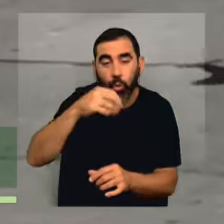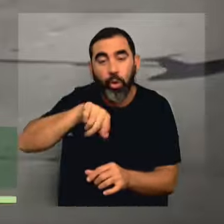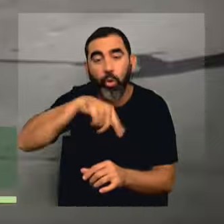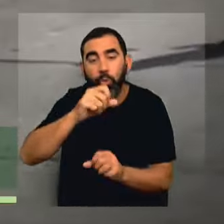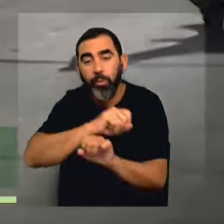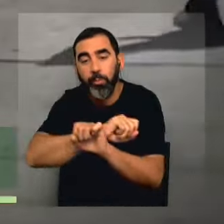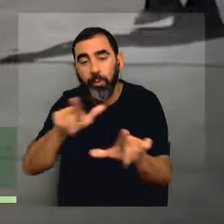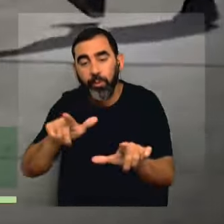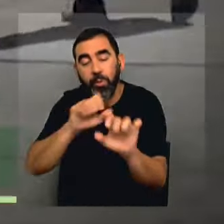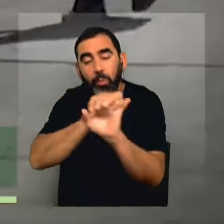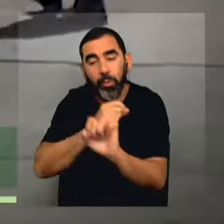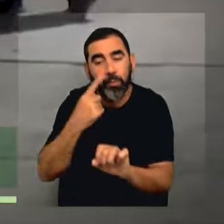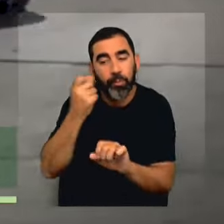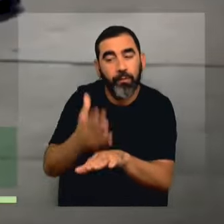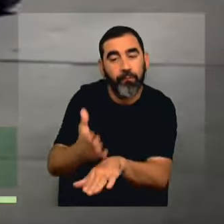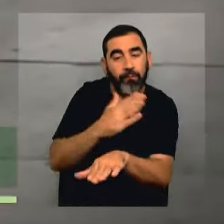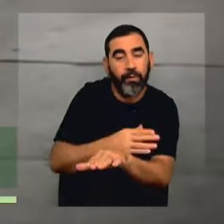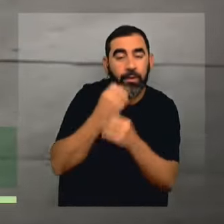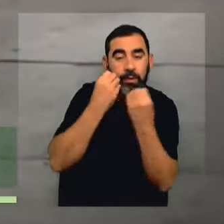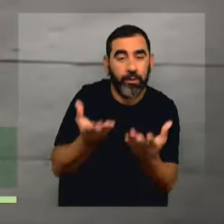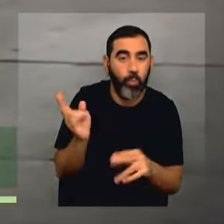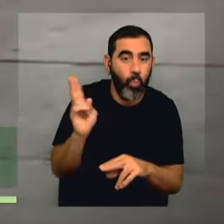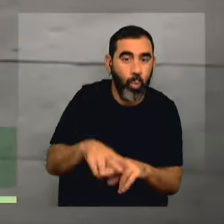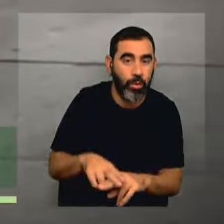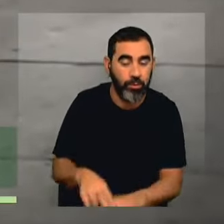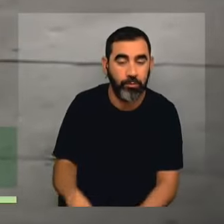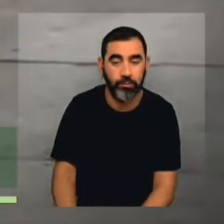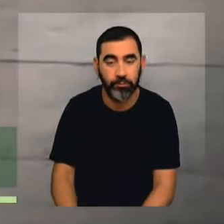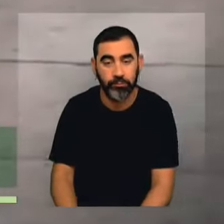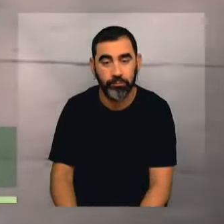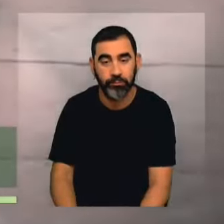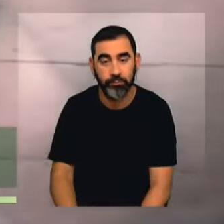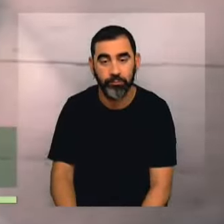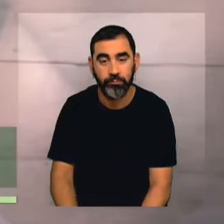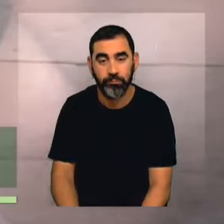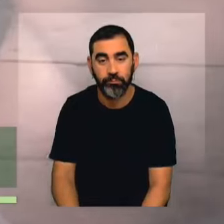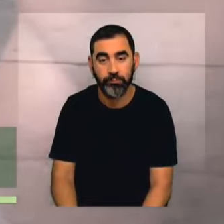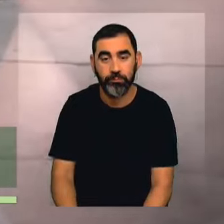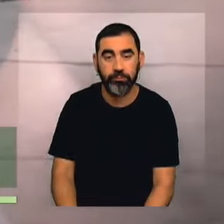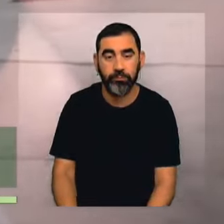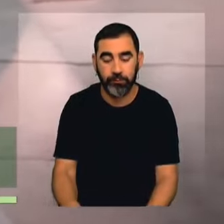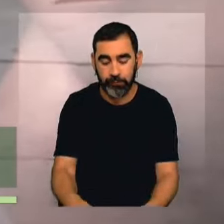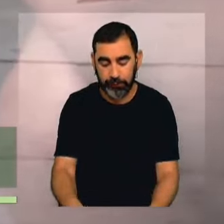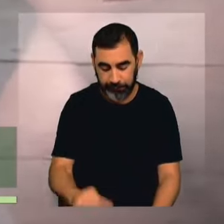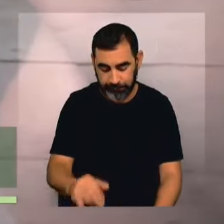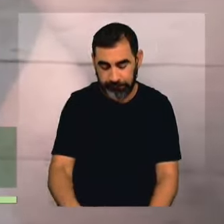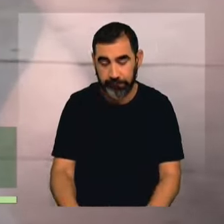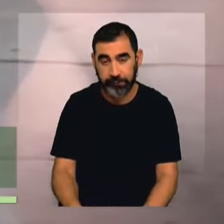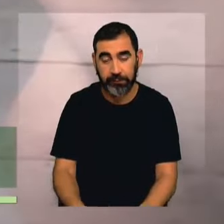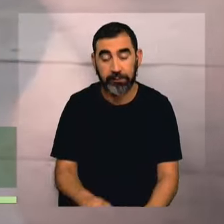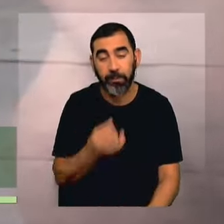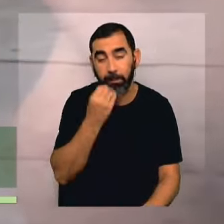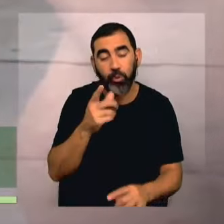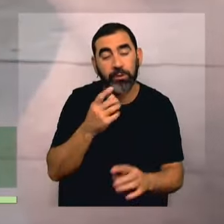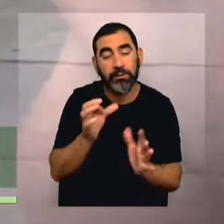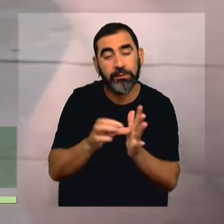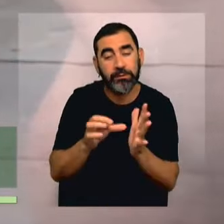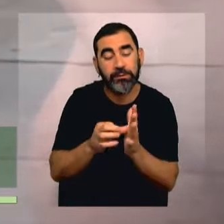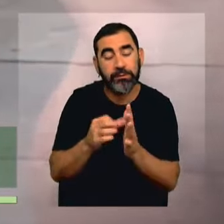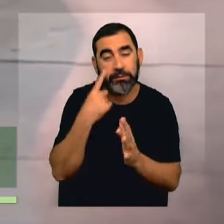y hubiésemos podido prevenir muchas muertes si hubiésemos tenido mejores sistemas de alerta temprana y lo último que quiero